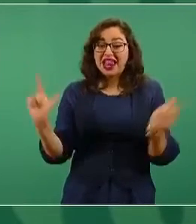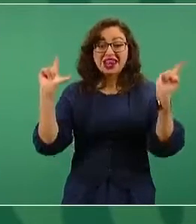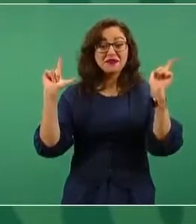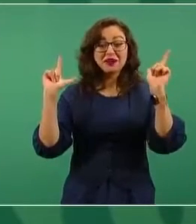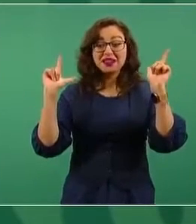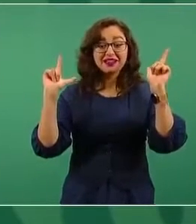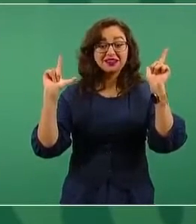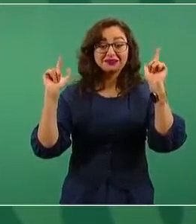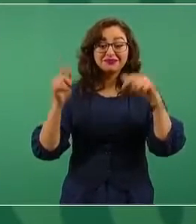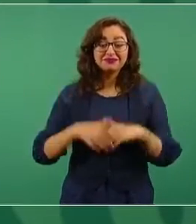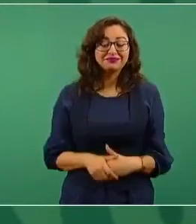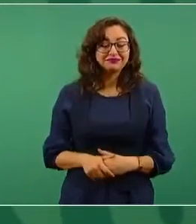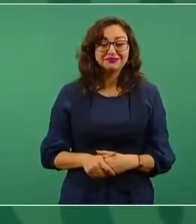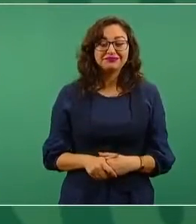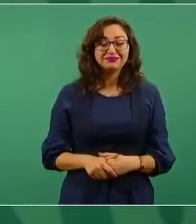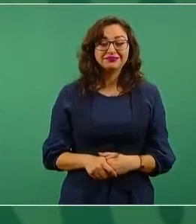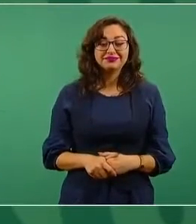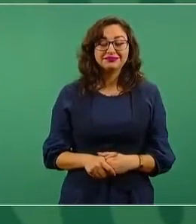plenas.